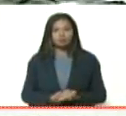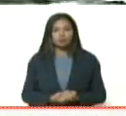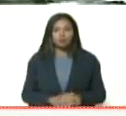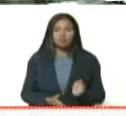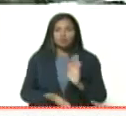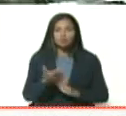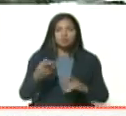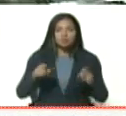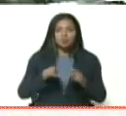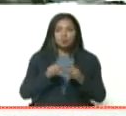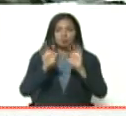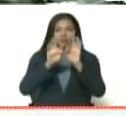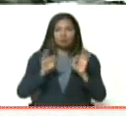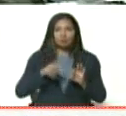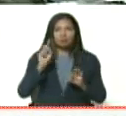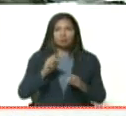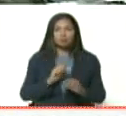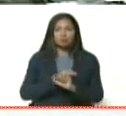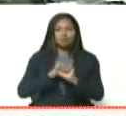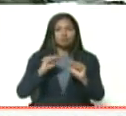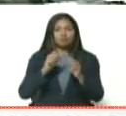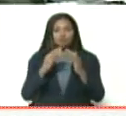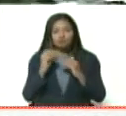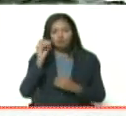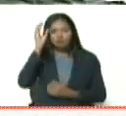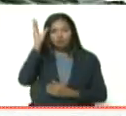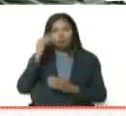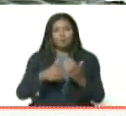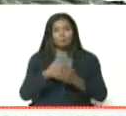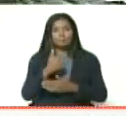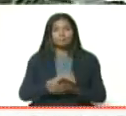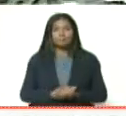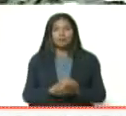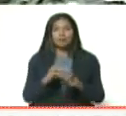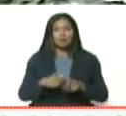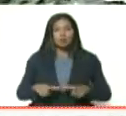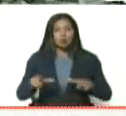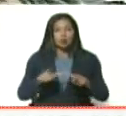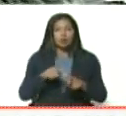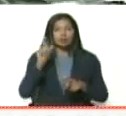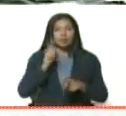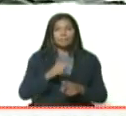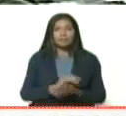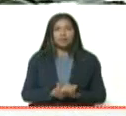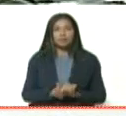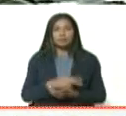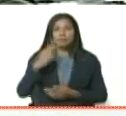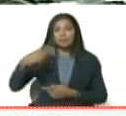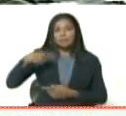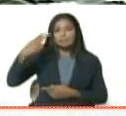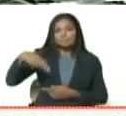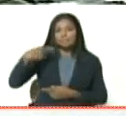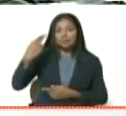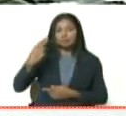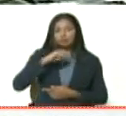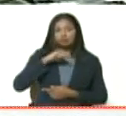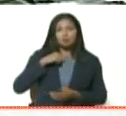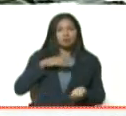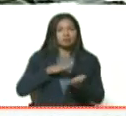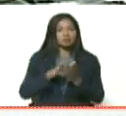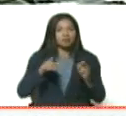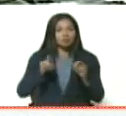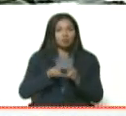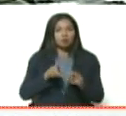importante explotar al máximo su capacidad. Solamente el sector de pasta, nosotros podemos garantizar